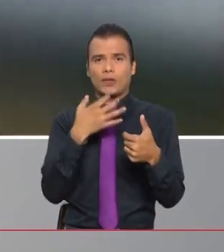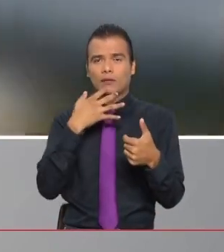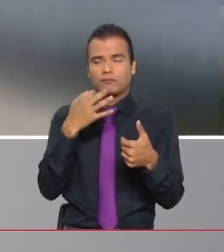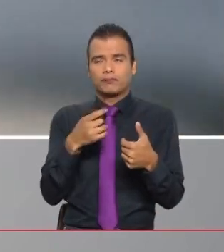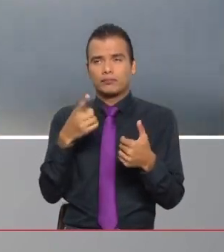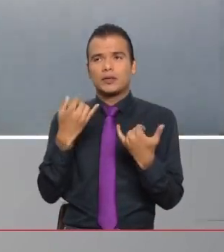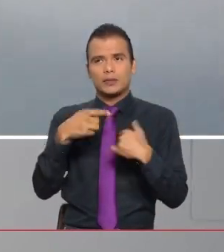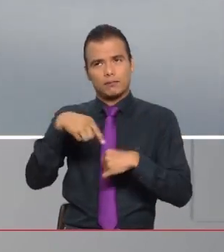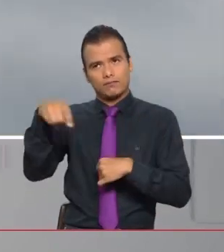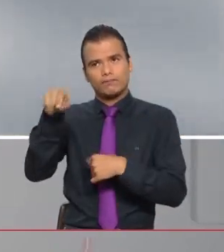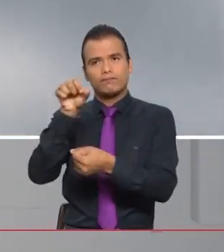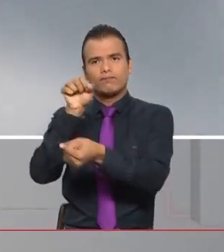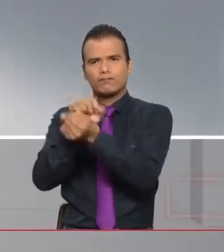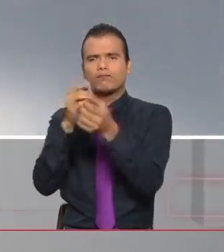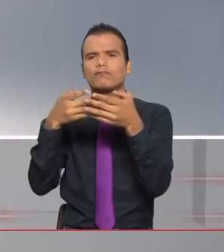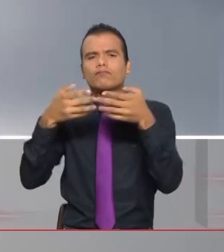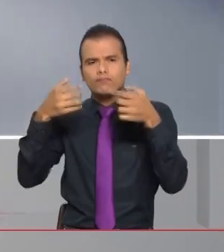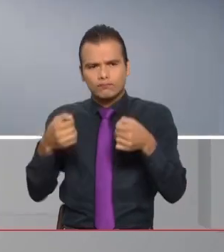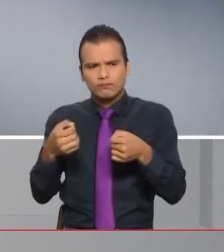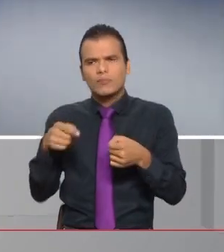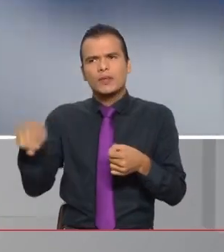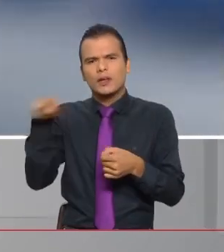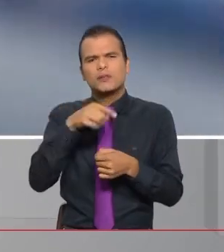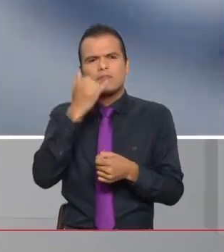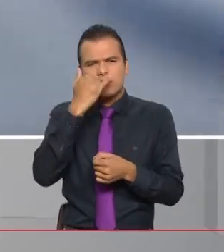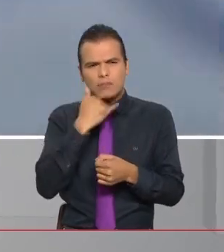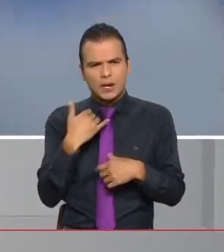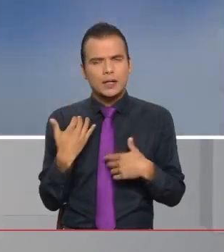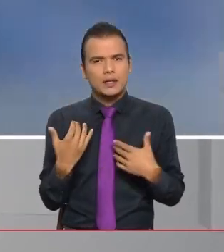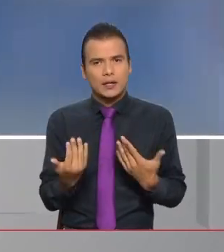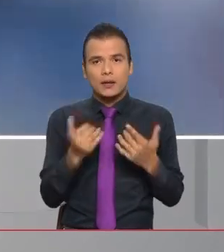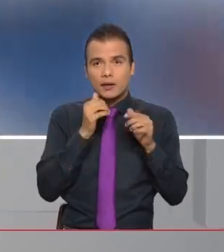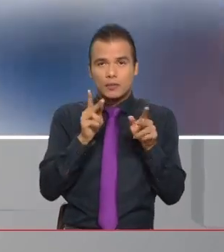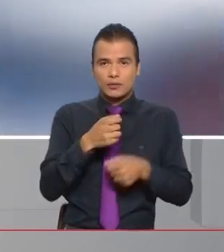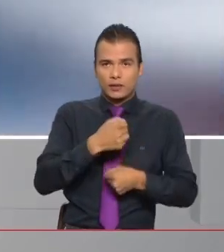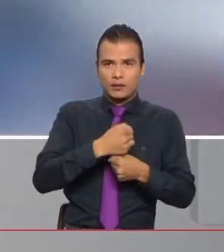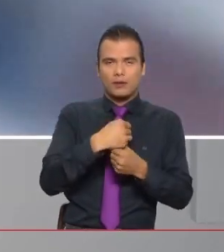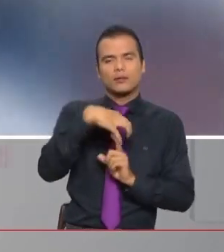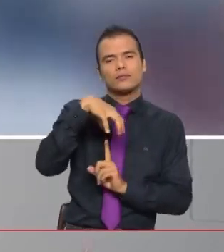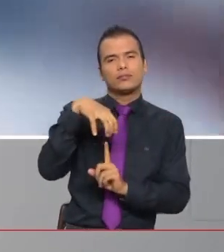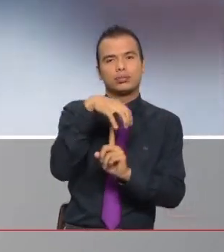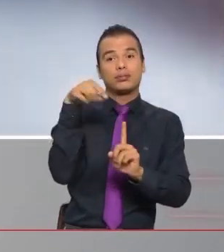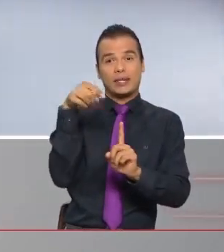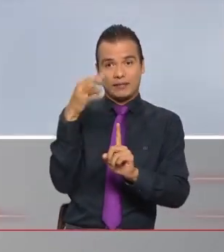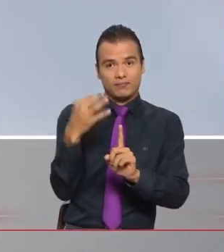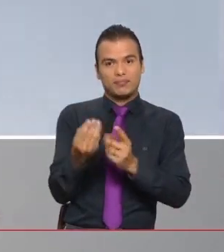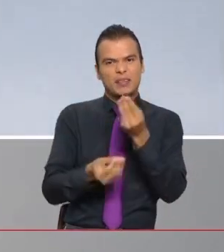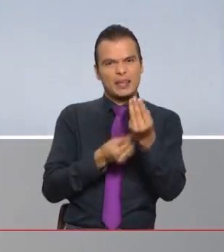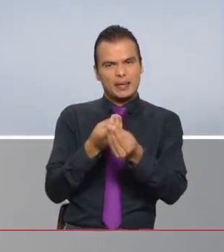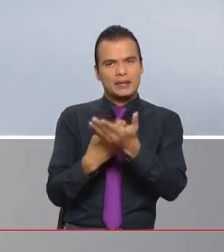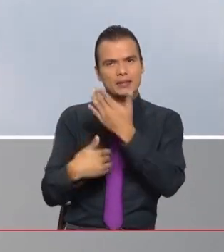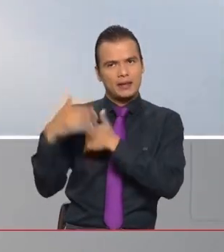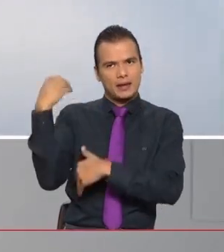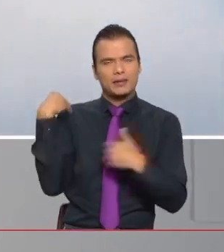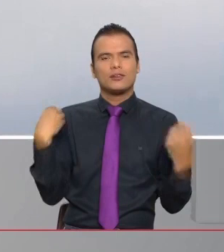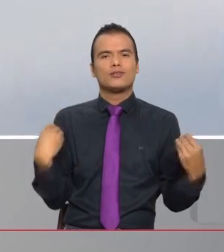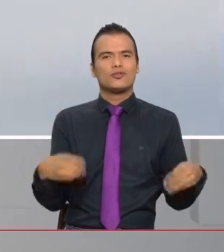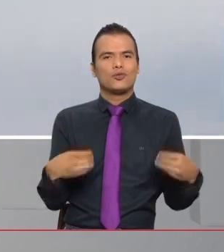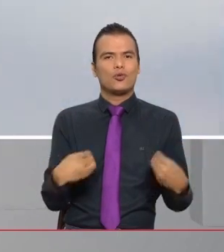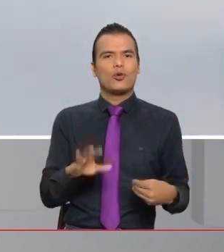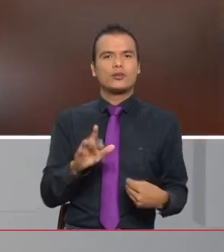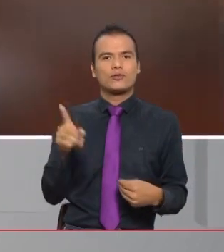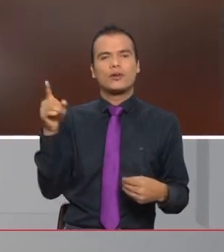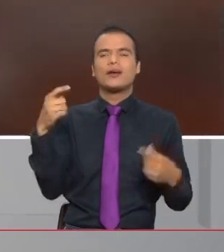parapentista Jorge Iván González. Los hechos se registraron el pasado 30 de septiembre en Tuluá, Valle del Cauca, mientras, recordemos,